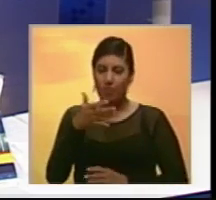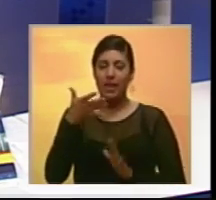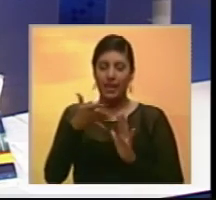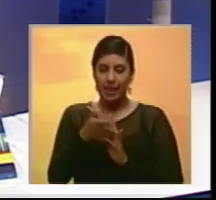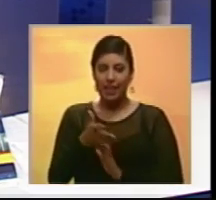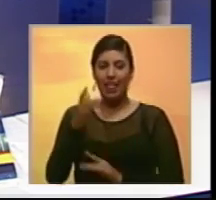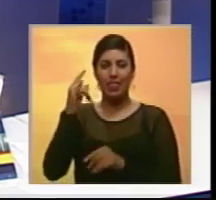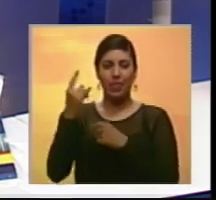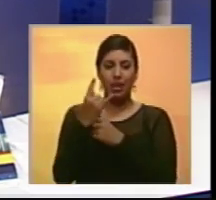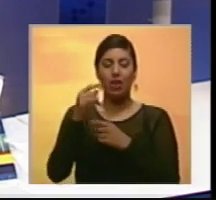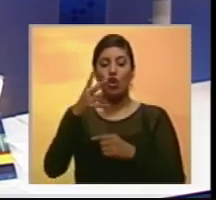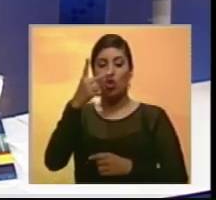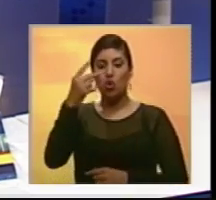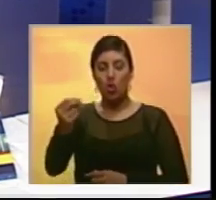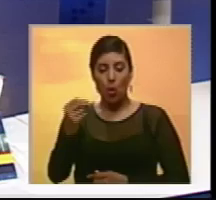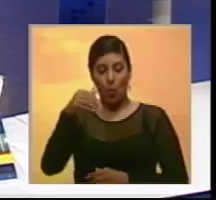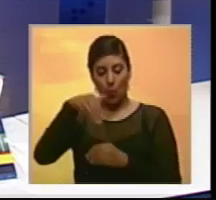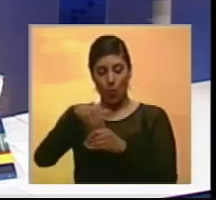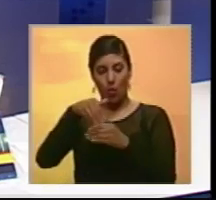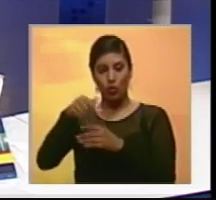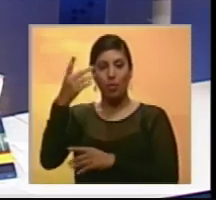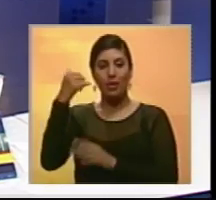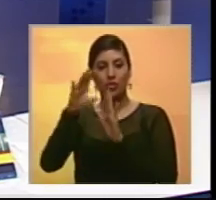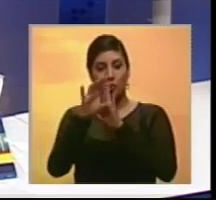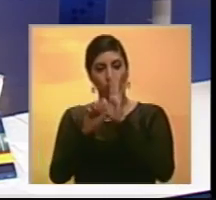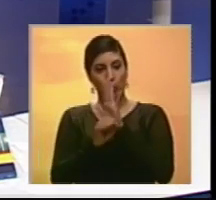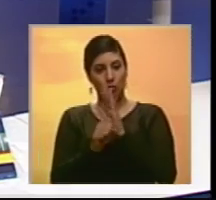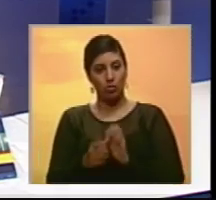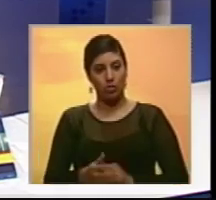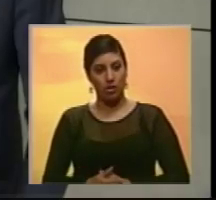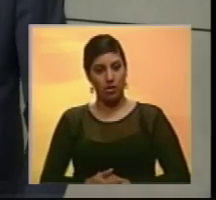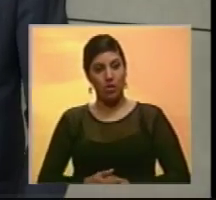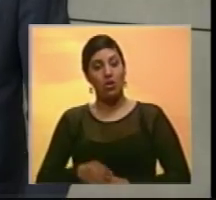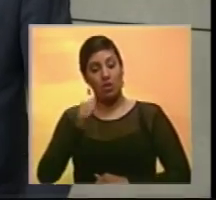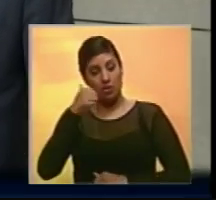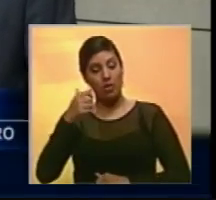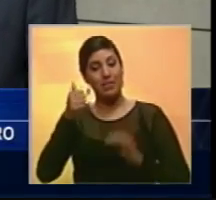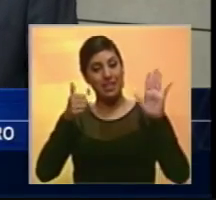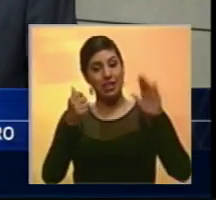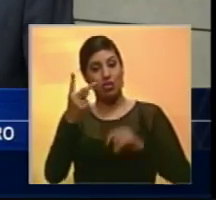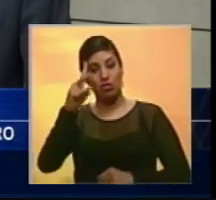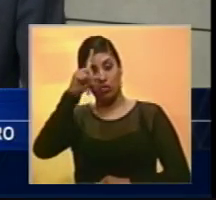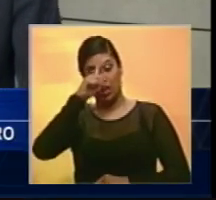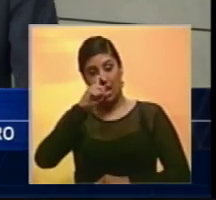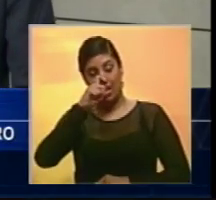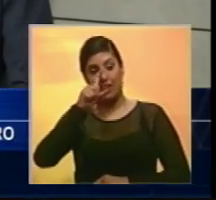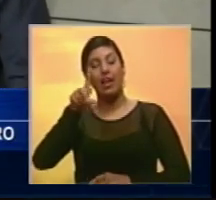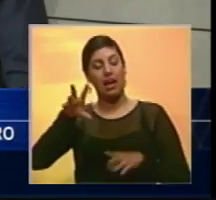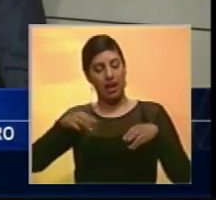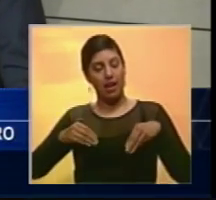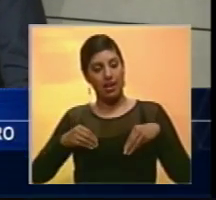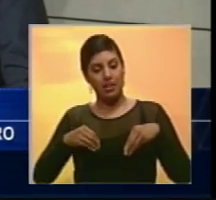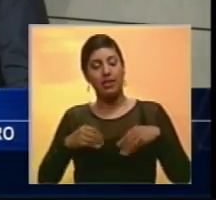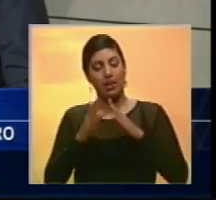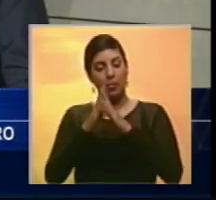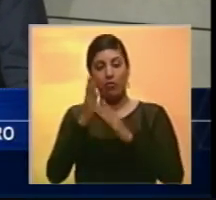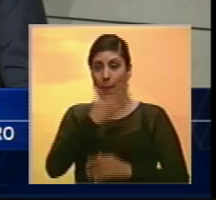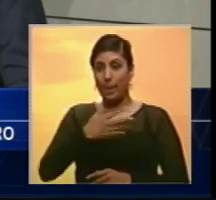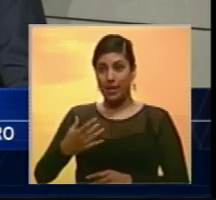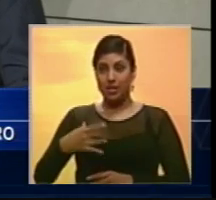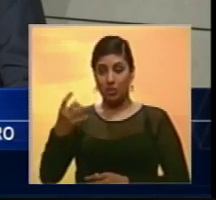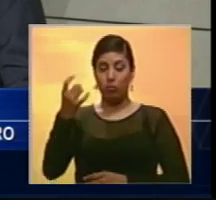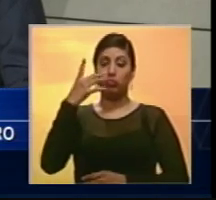tras la derrota del no en el referendo para una reforma constitucional. Gentiloni, de 62 años, tras aceptar la petición del